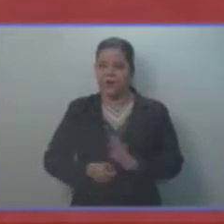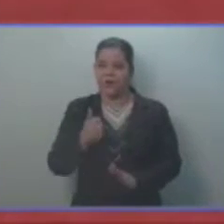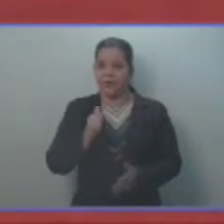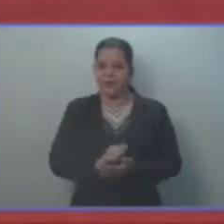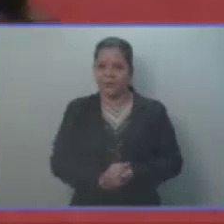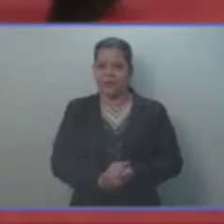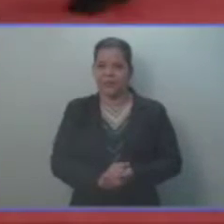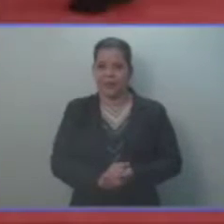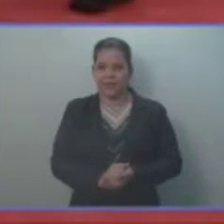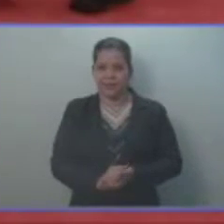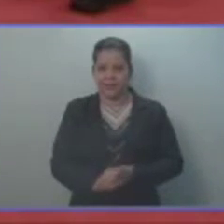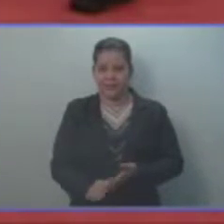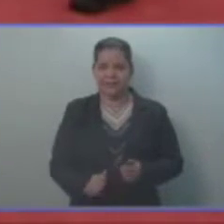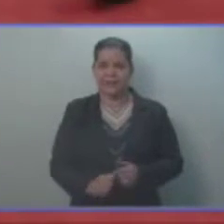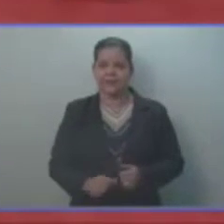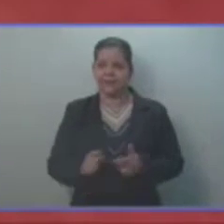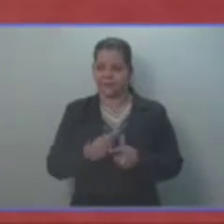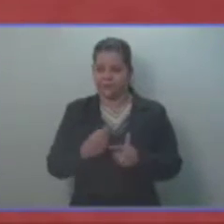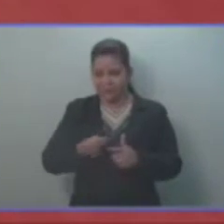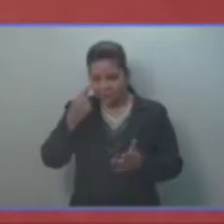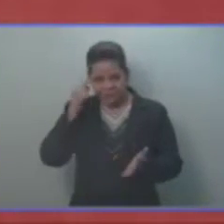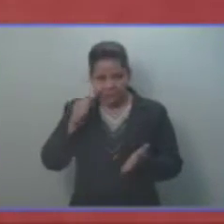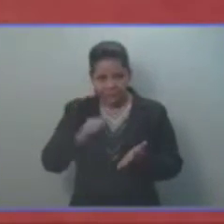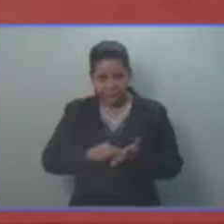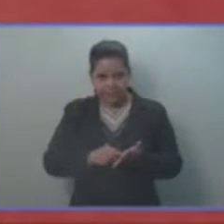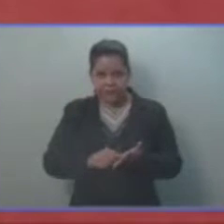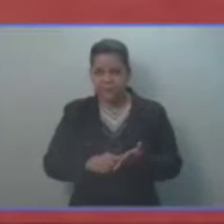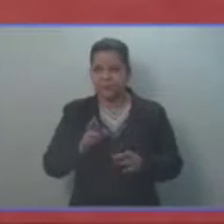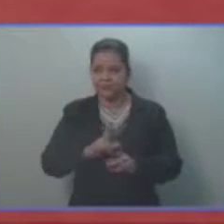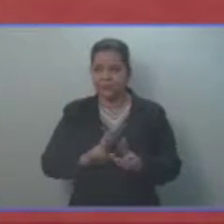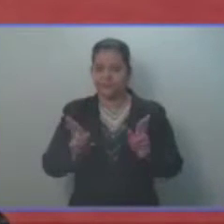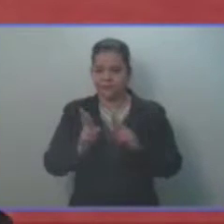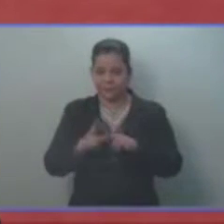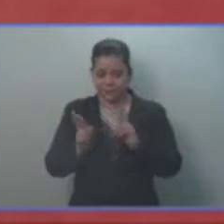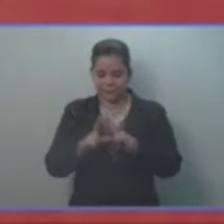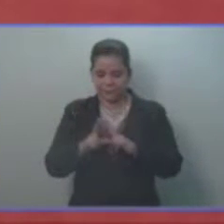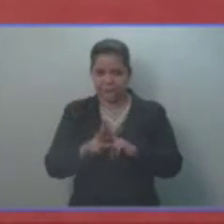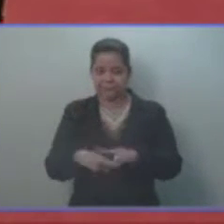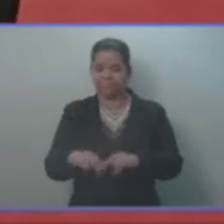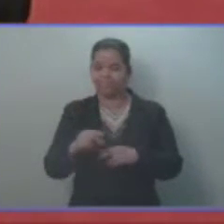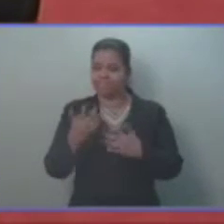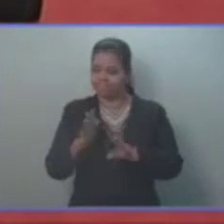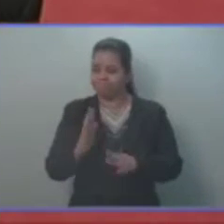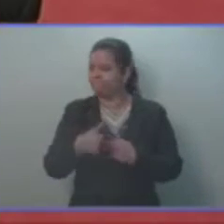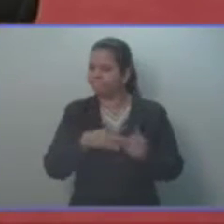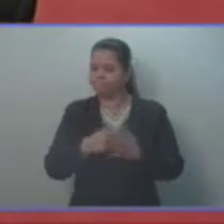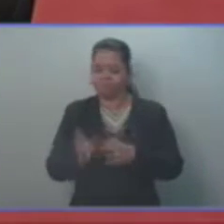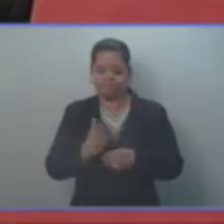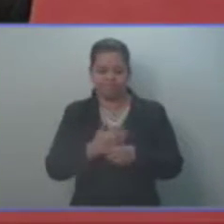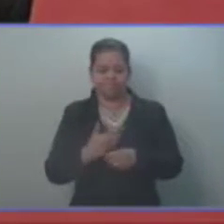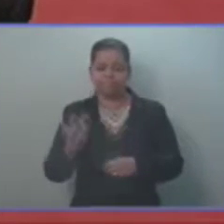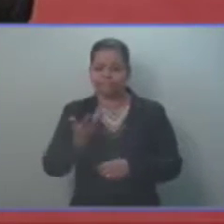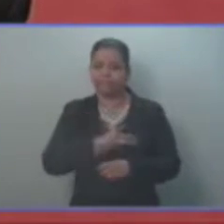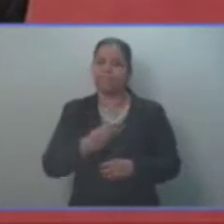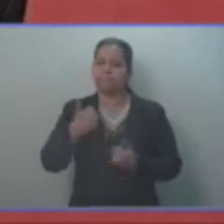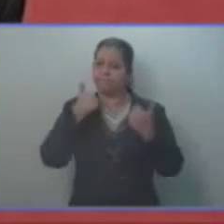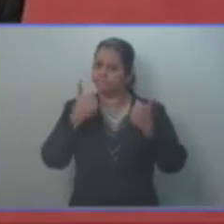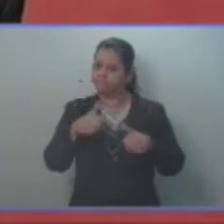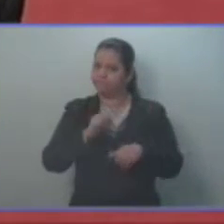al pueblo por encima de cualquier diferencia partidaria que tengamos. Enhorabuena,